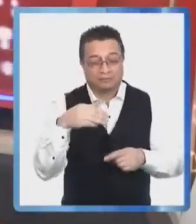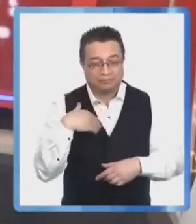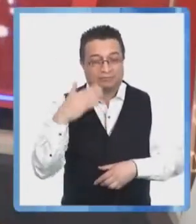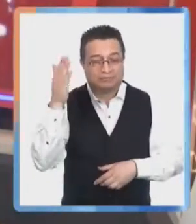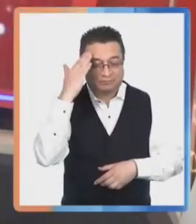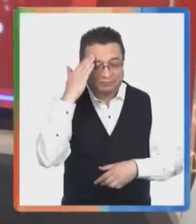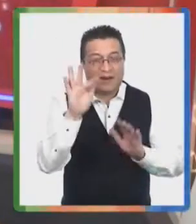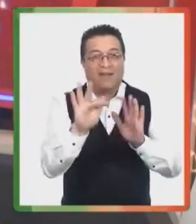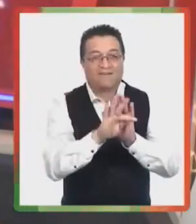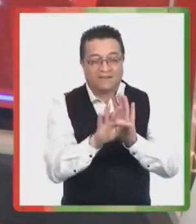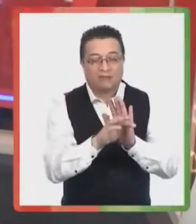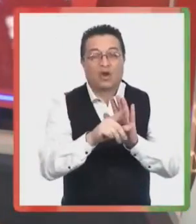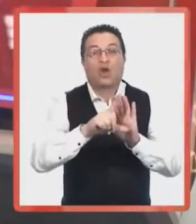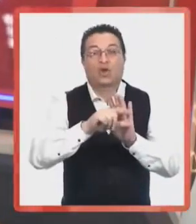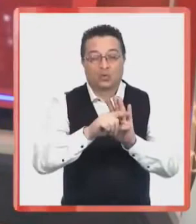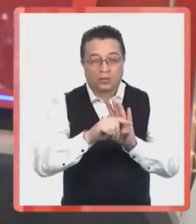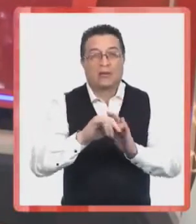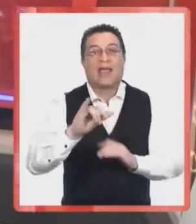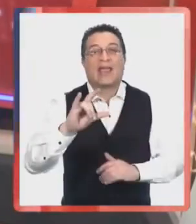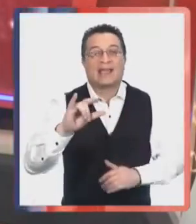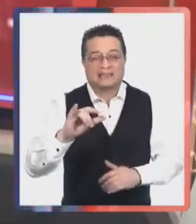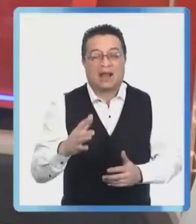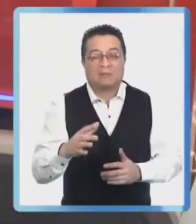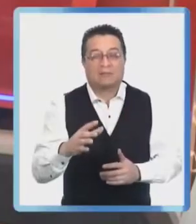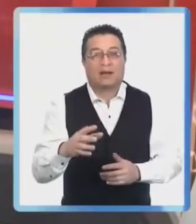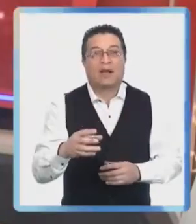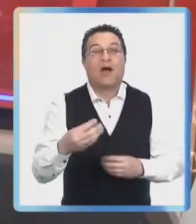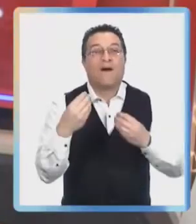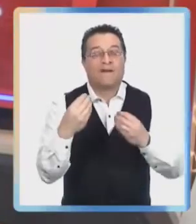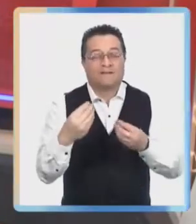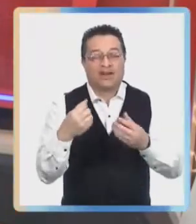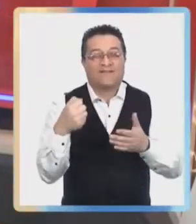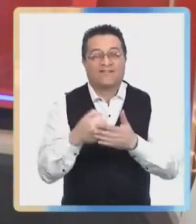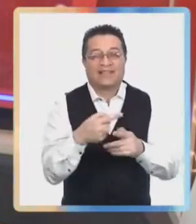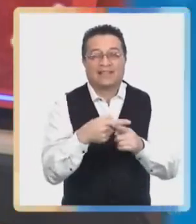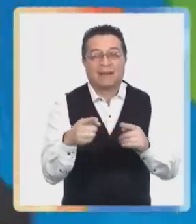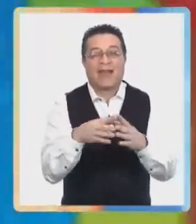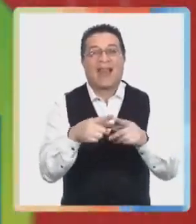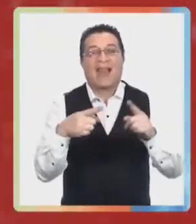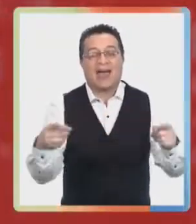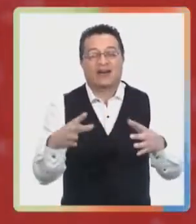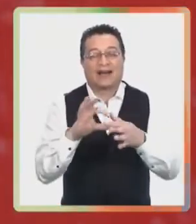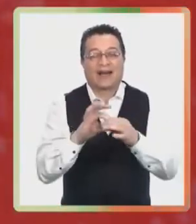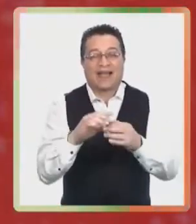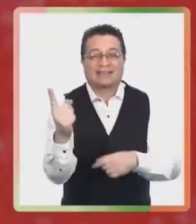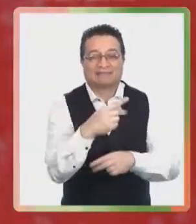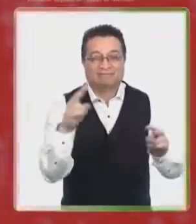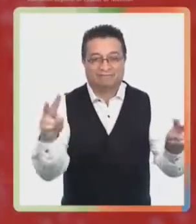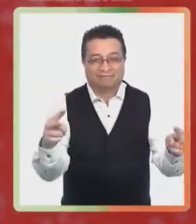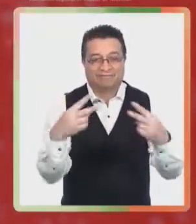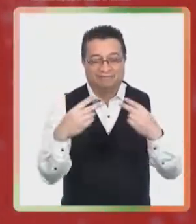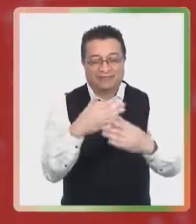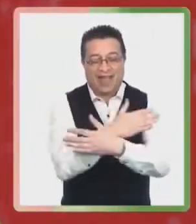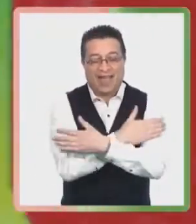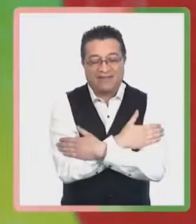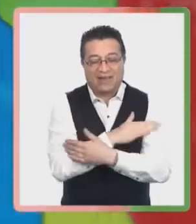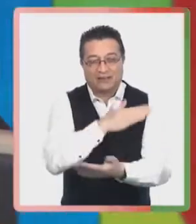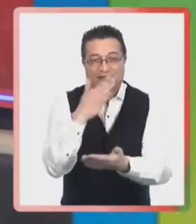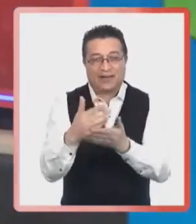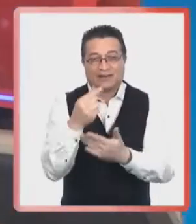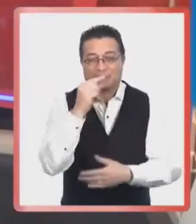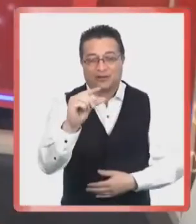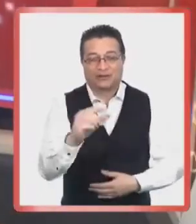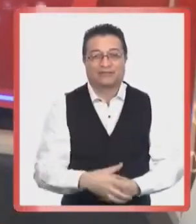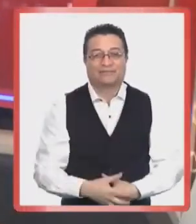www.portavoznoticias.cl. Bien, nos despedimos y recuerden que estamos en Facebook, en Twitter y en Instagram. Que tengan un buen fin de semana largo, muchísimas gracias por